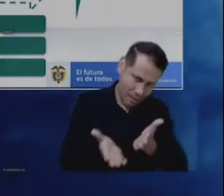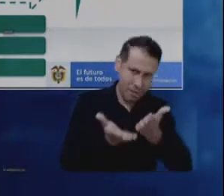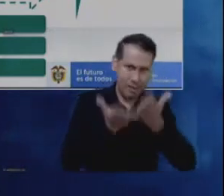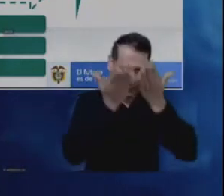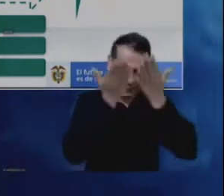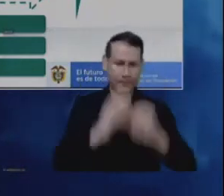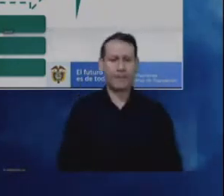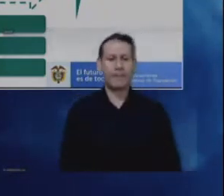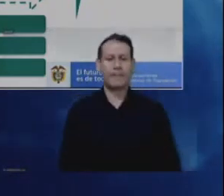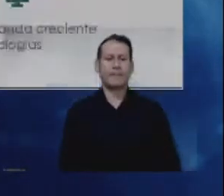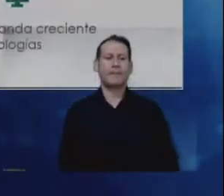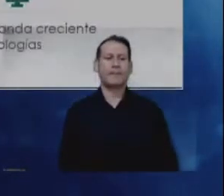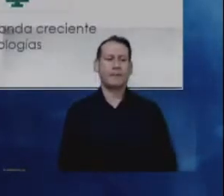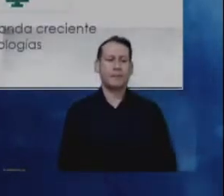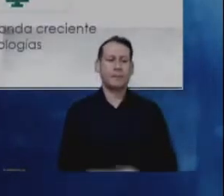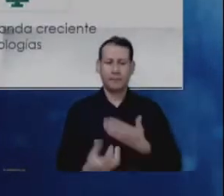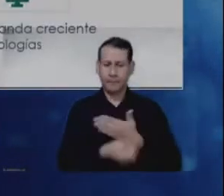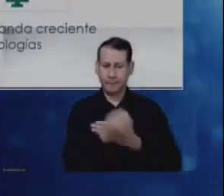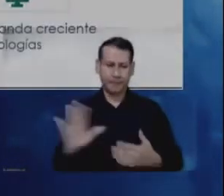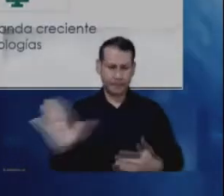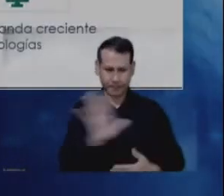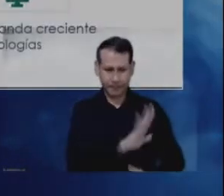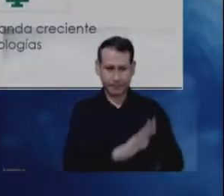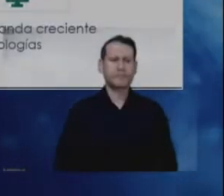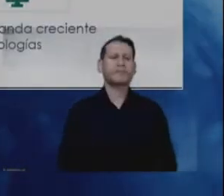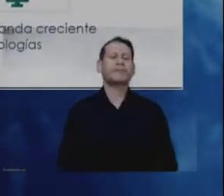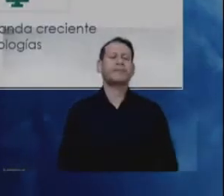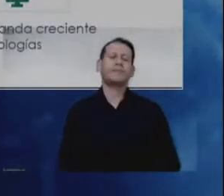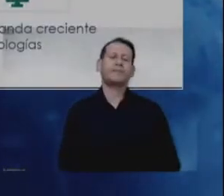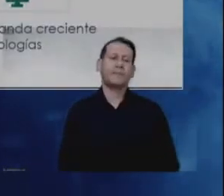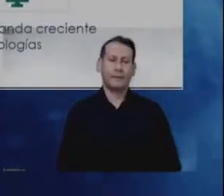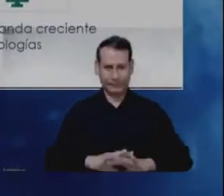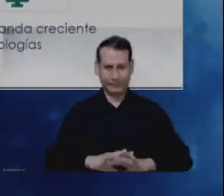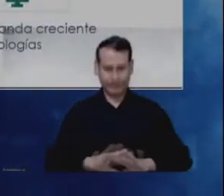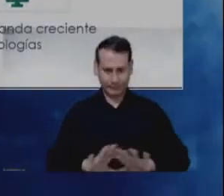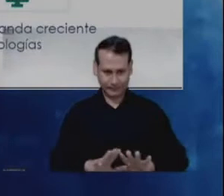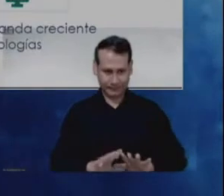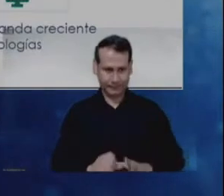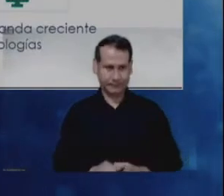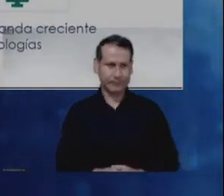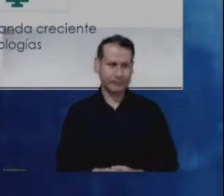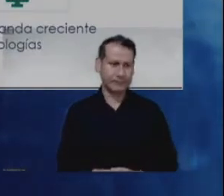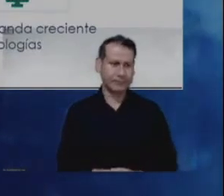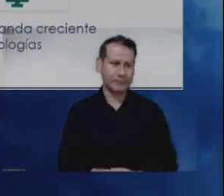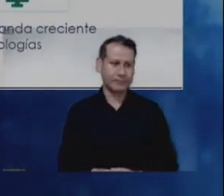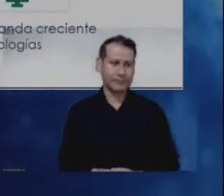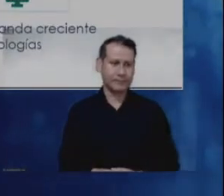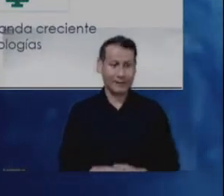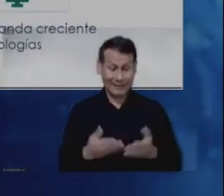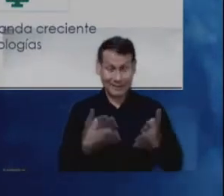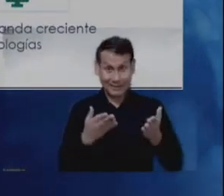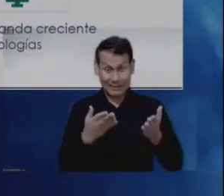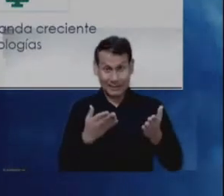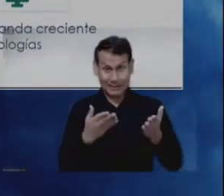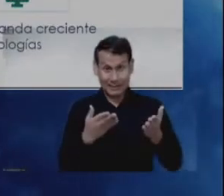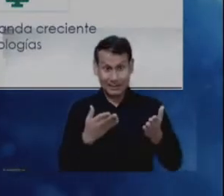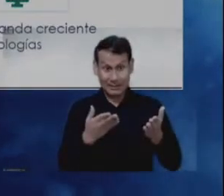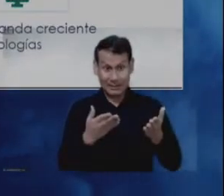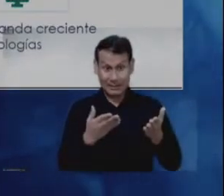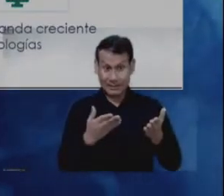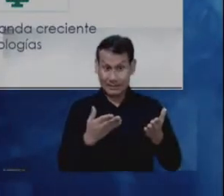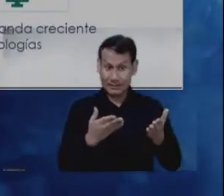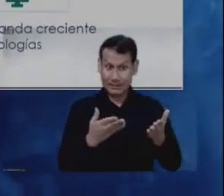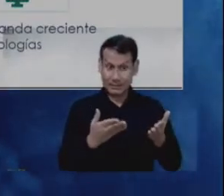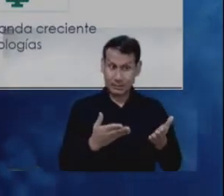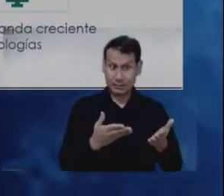de adelante, por favor. Listo. Y este, digamos, acá, básicamente yo creo que es de conocimiento para todos en